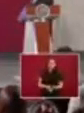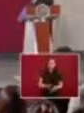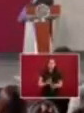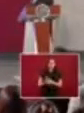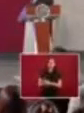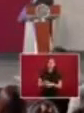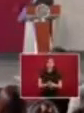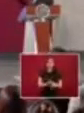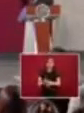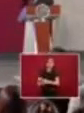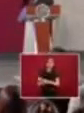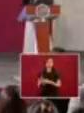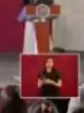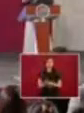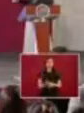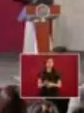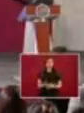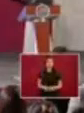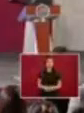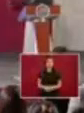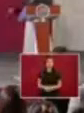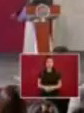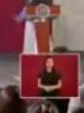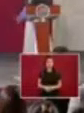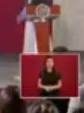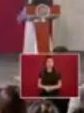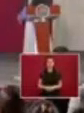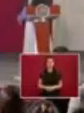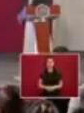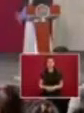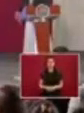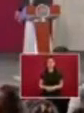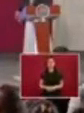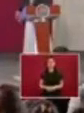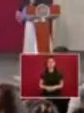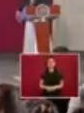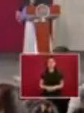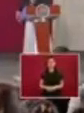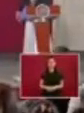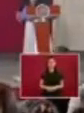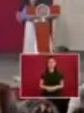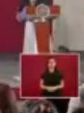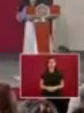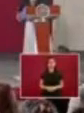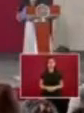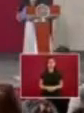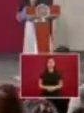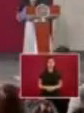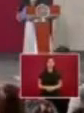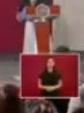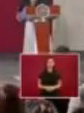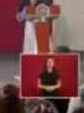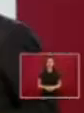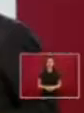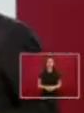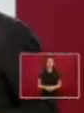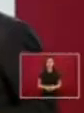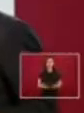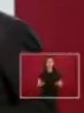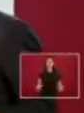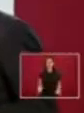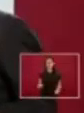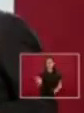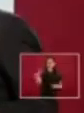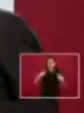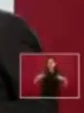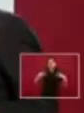30 de mayo ahí vemos en junio. Pero si fuera un mes, yo creo que buena parte de varios empresarios yo creo que no tendrían